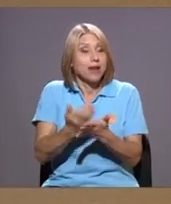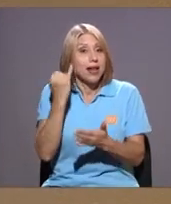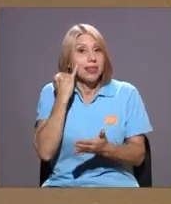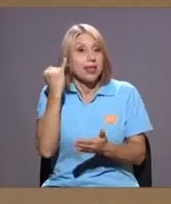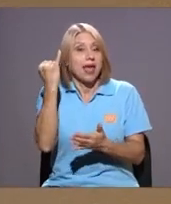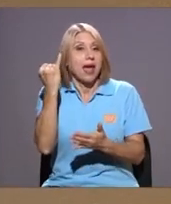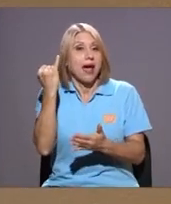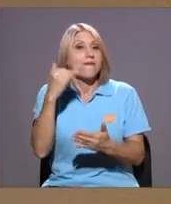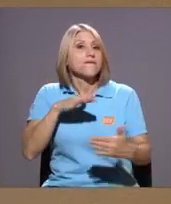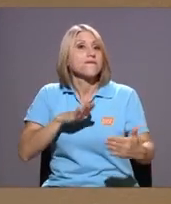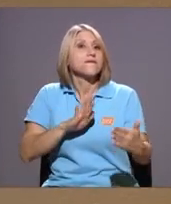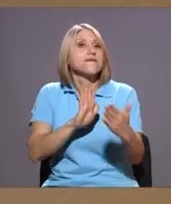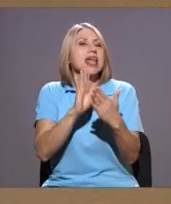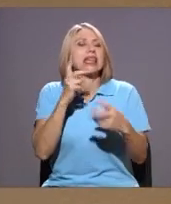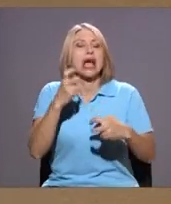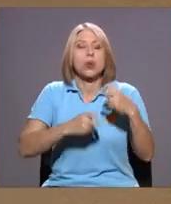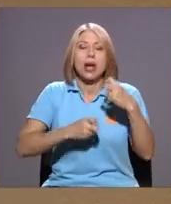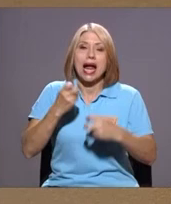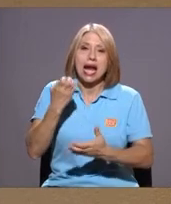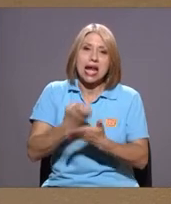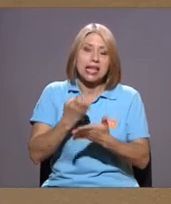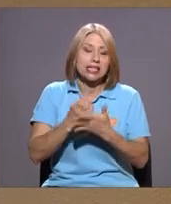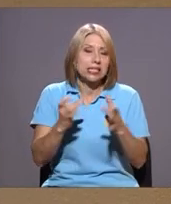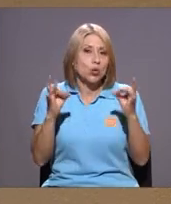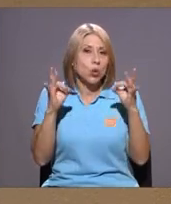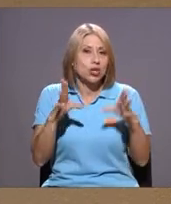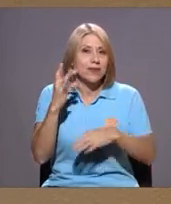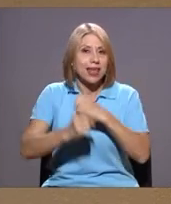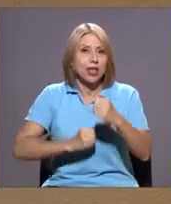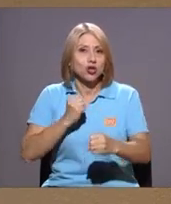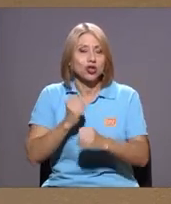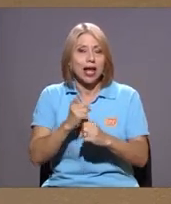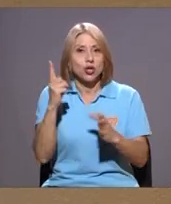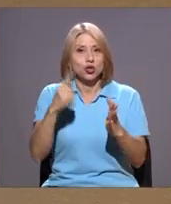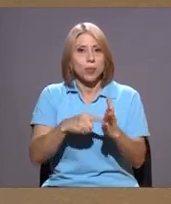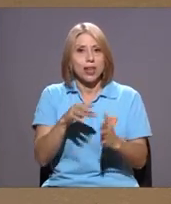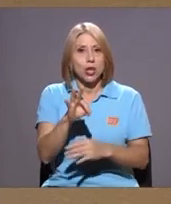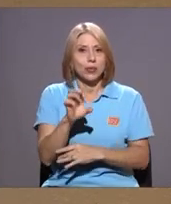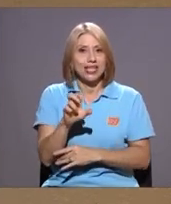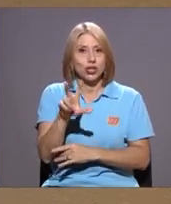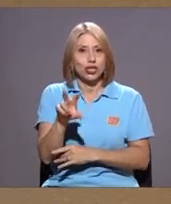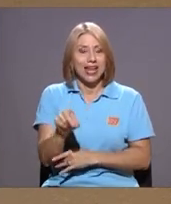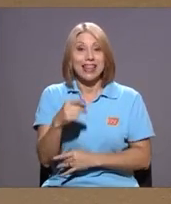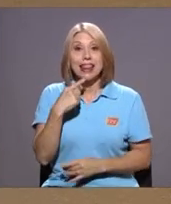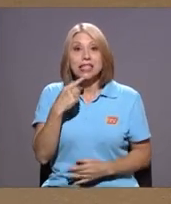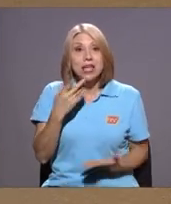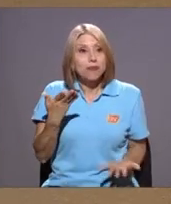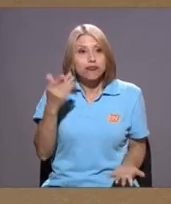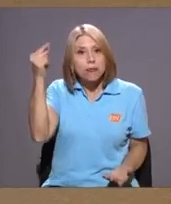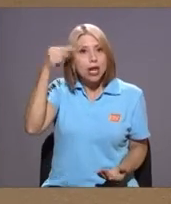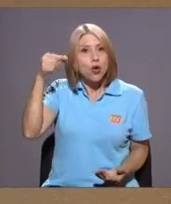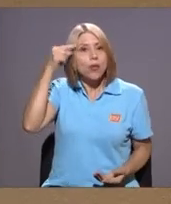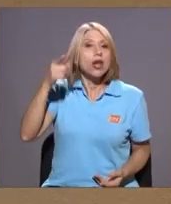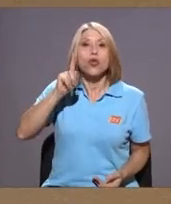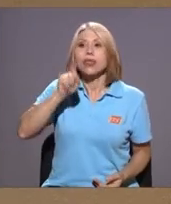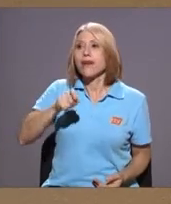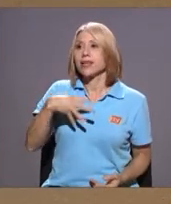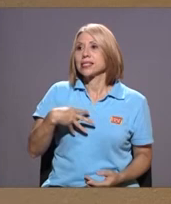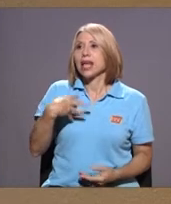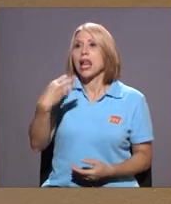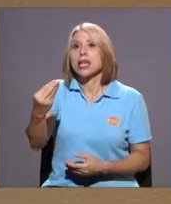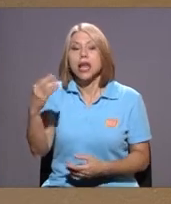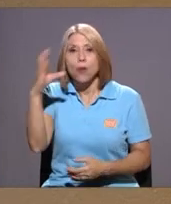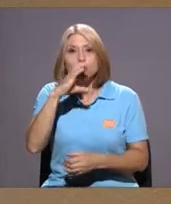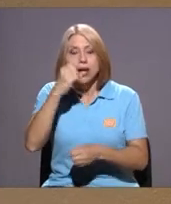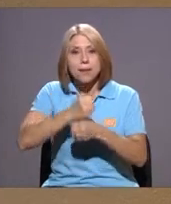horrible de los años 30 de que el gobierno tenía que salir a buscar empleo pero